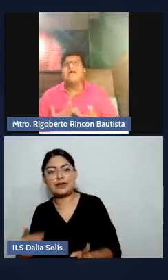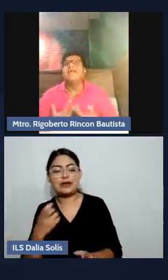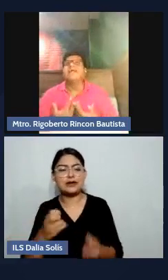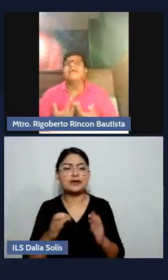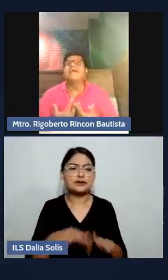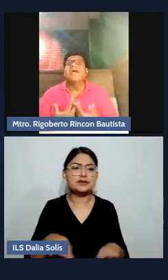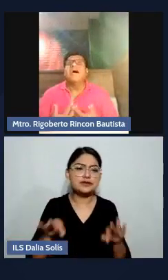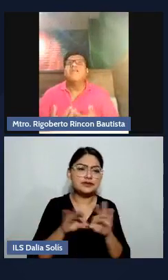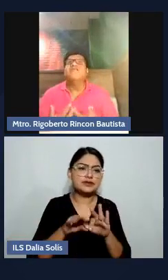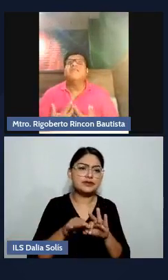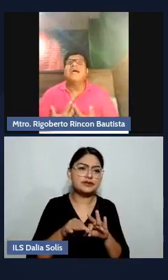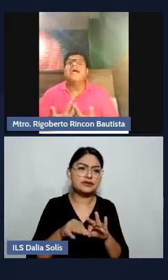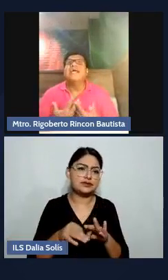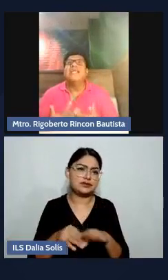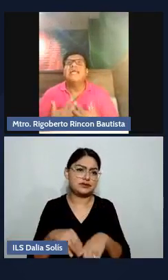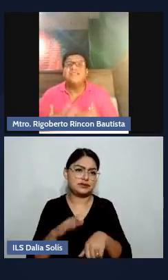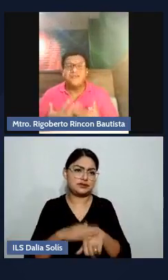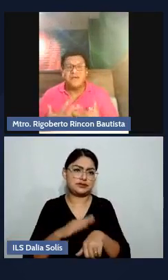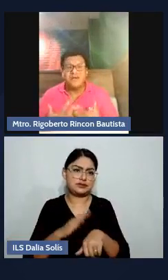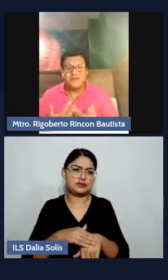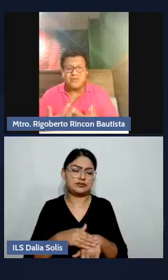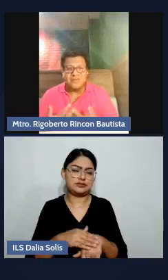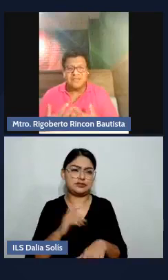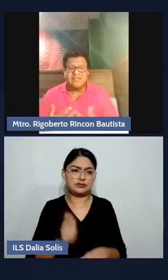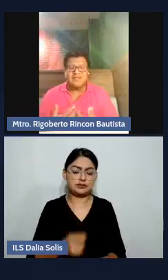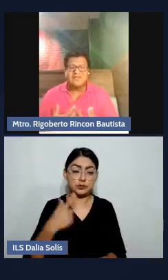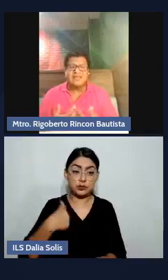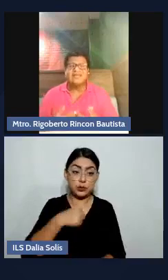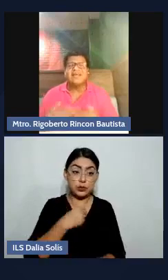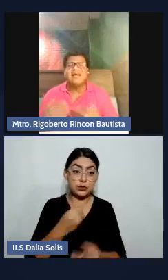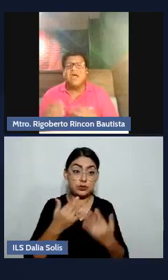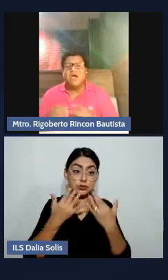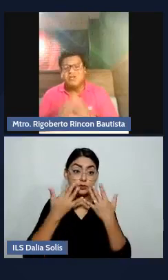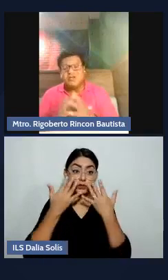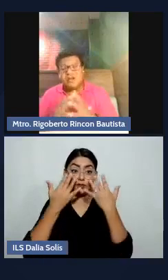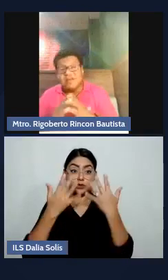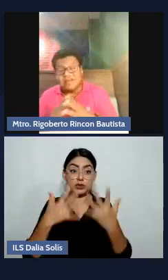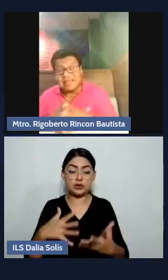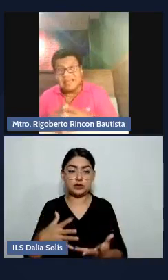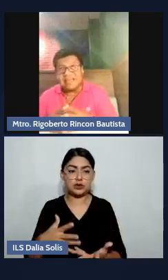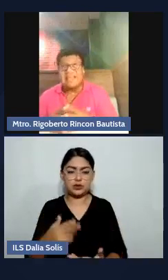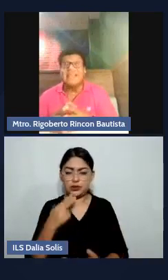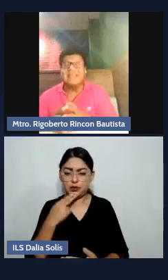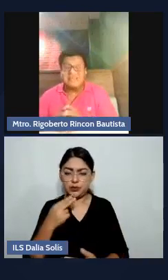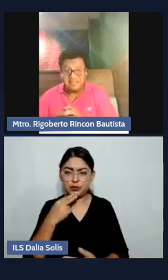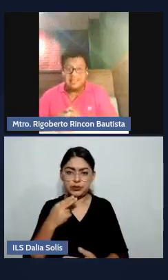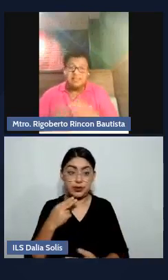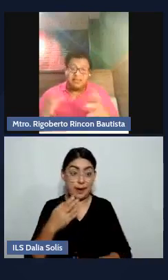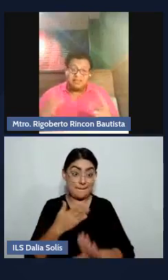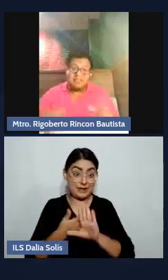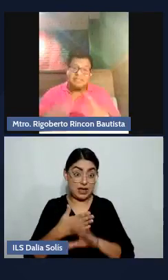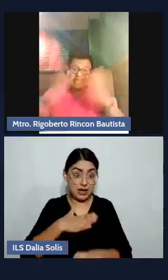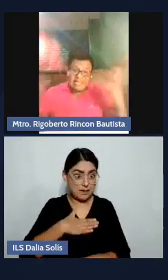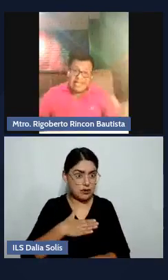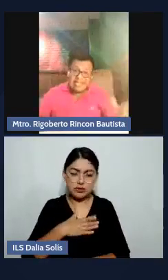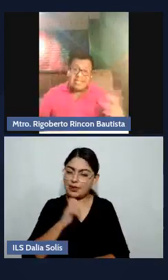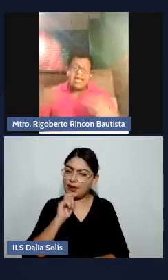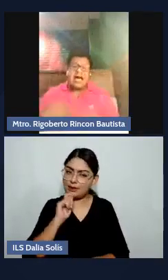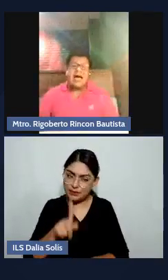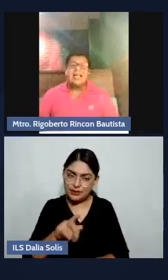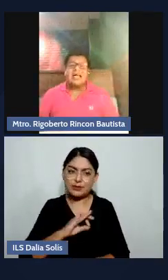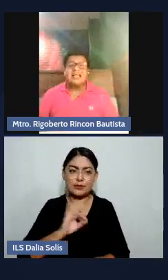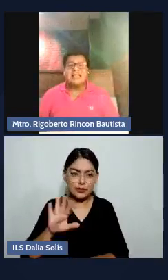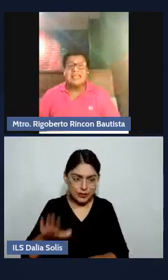al final el hecho de consumir esta sustancia no solamente te dañas a ti, sino también dañas a